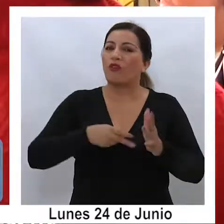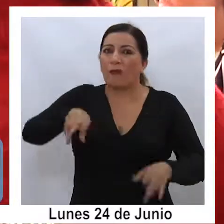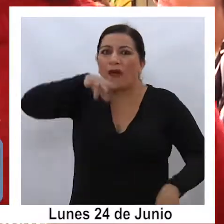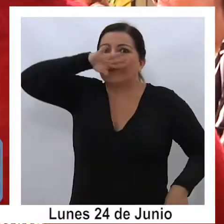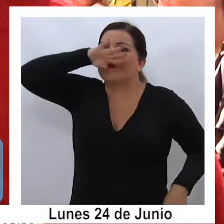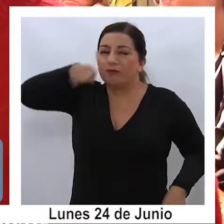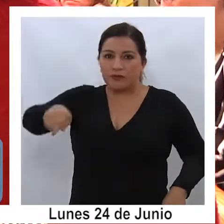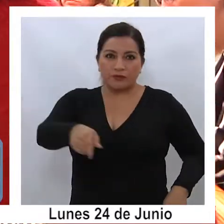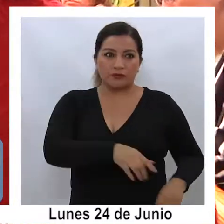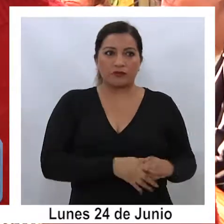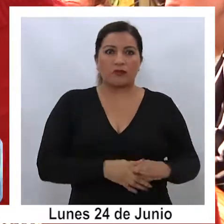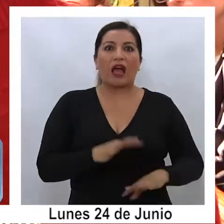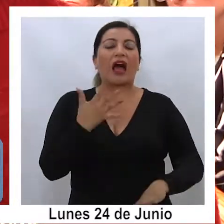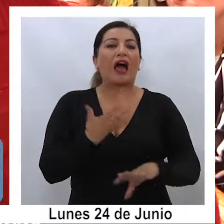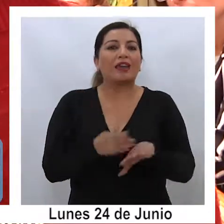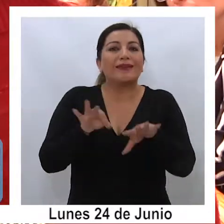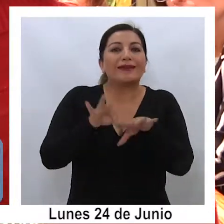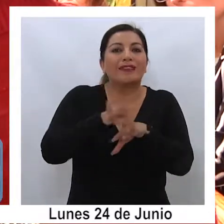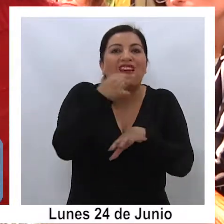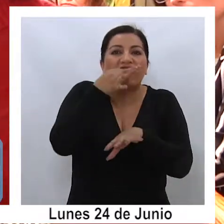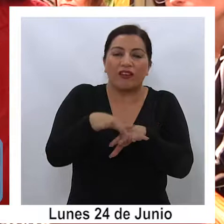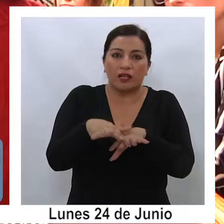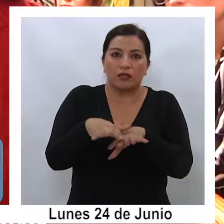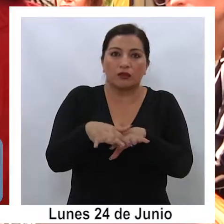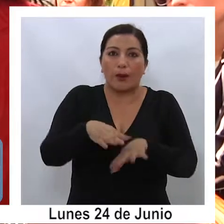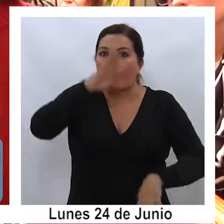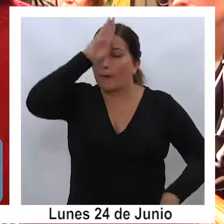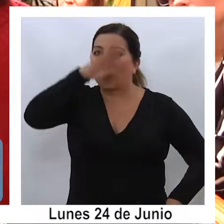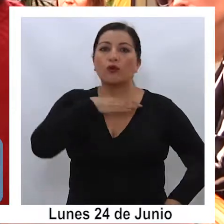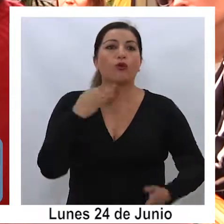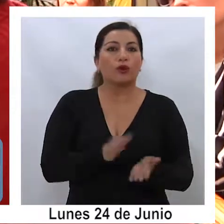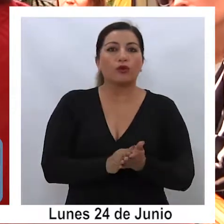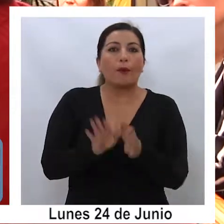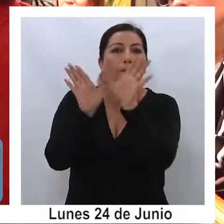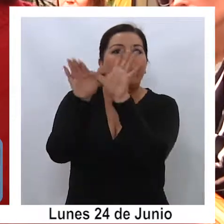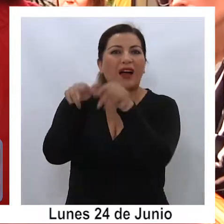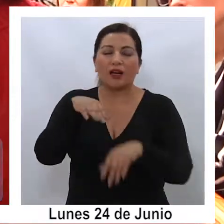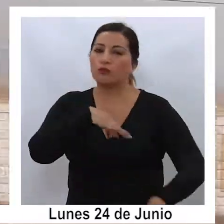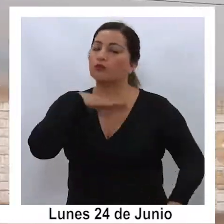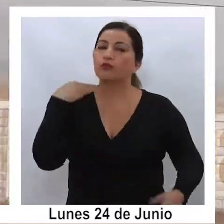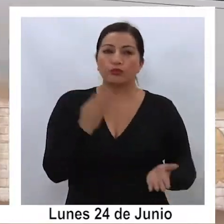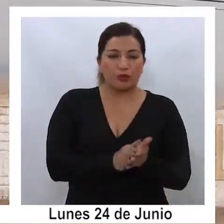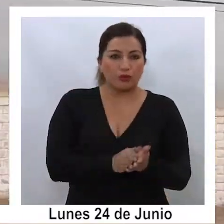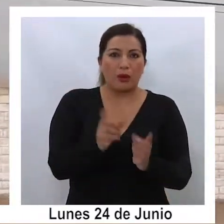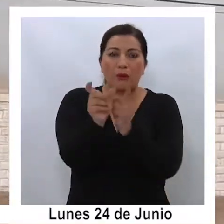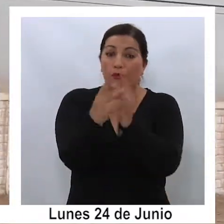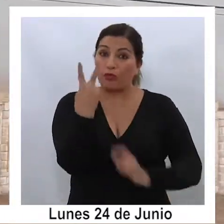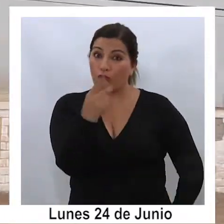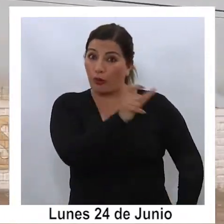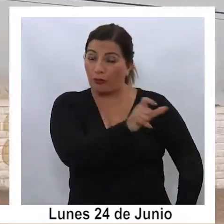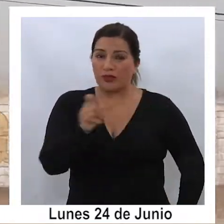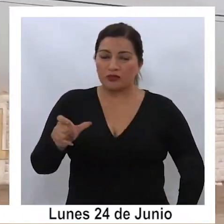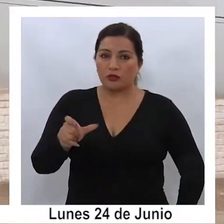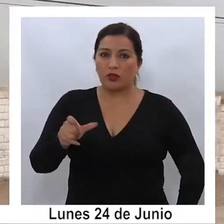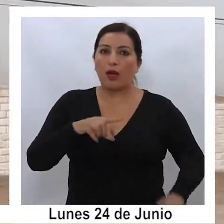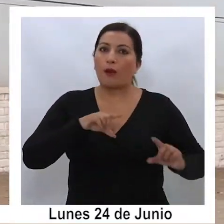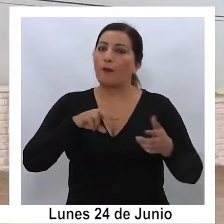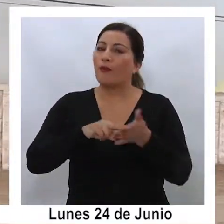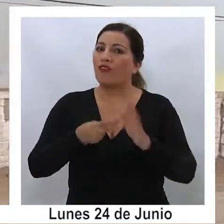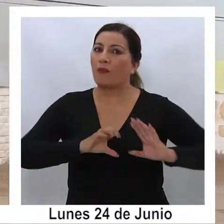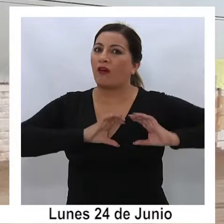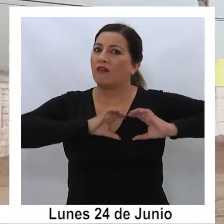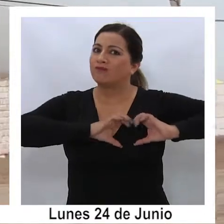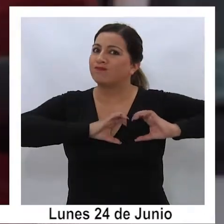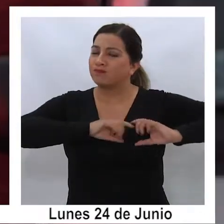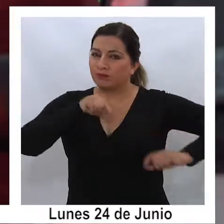Ya han habido hortalizas, perros muertos, pájaros muertos, dos personas con ataque cardíaco.